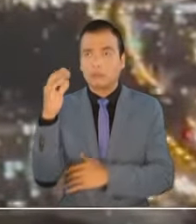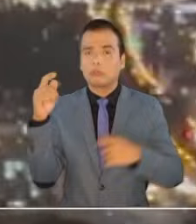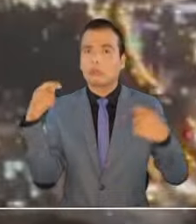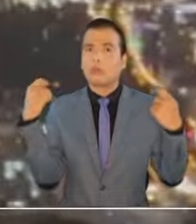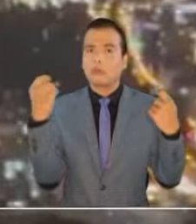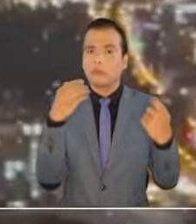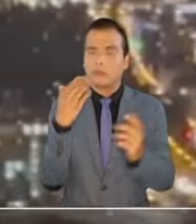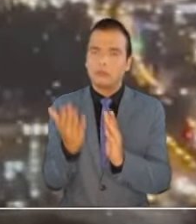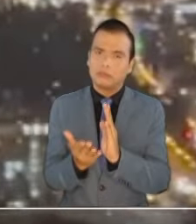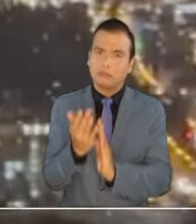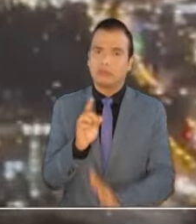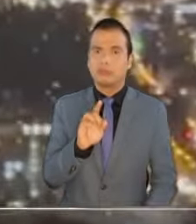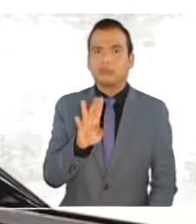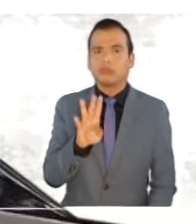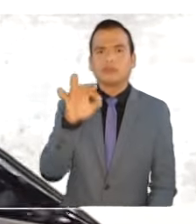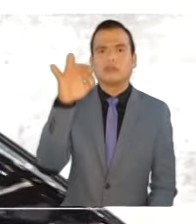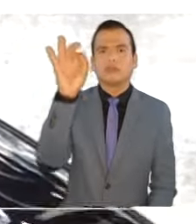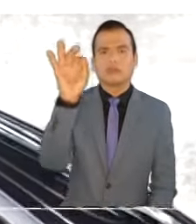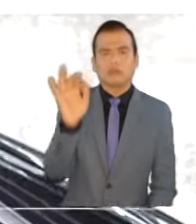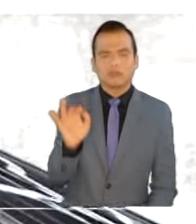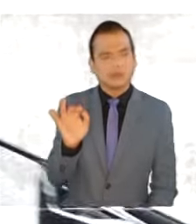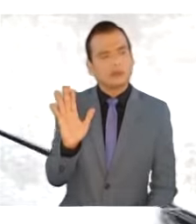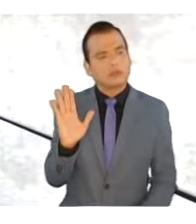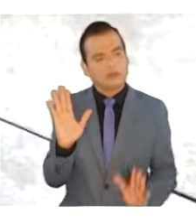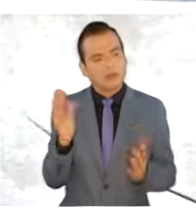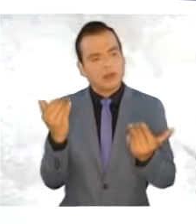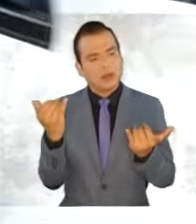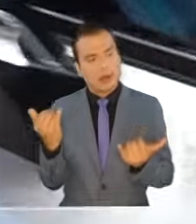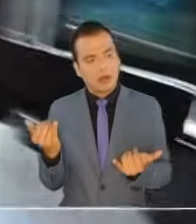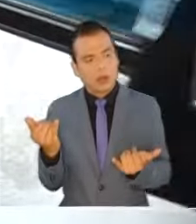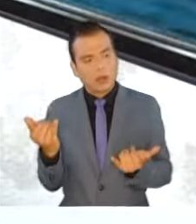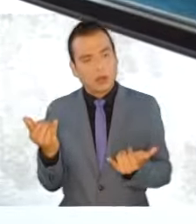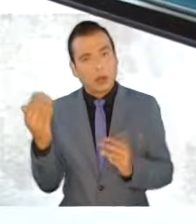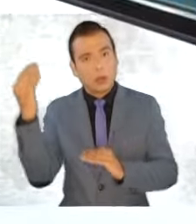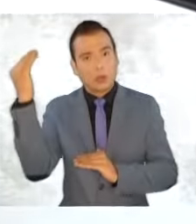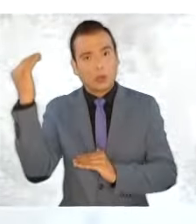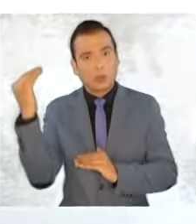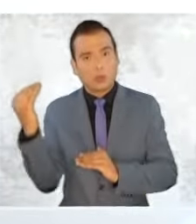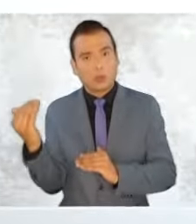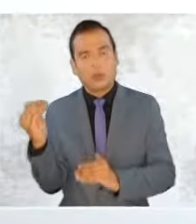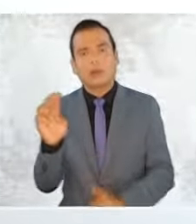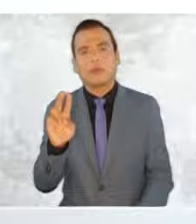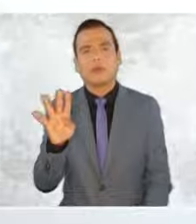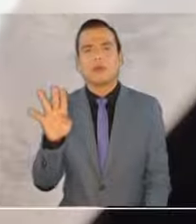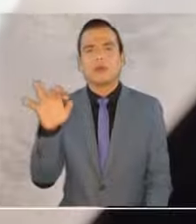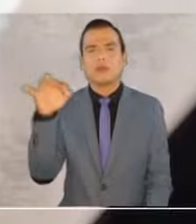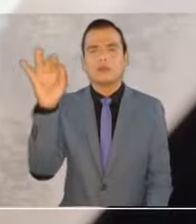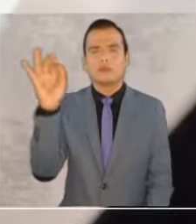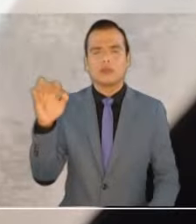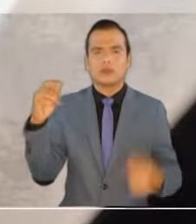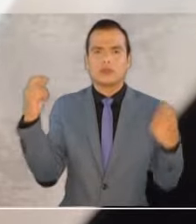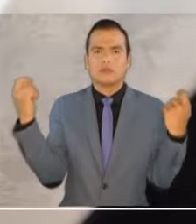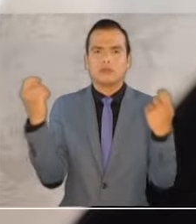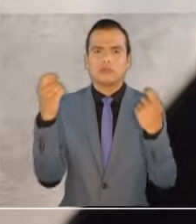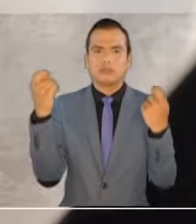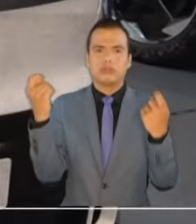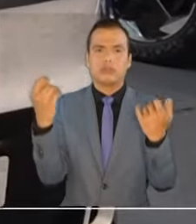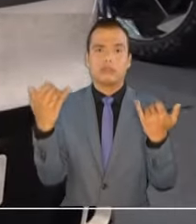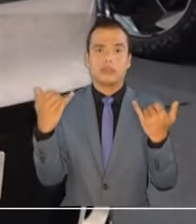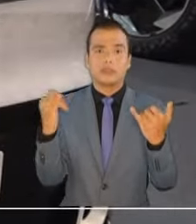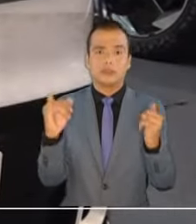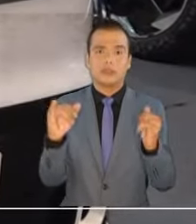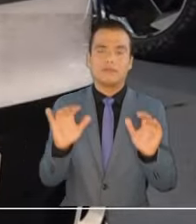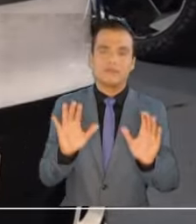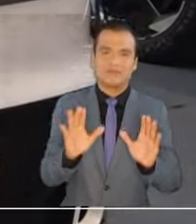pesa un 24%. Y también los vehículos eléctricos el año pasado tan solo pesaban un 1% y este año ya